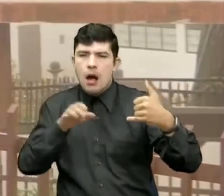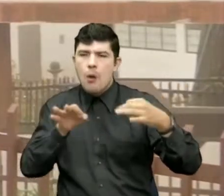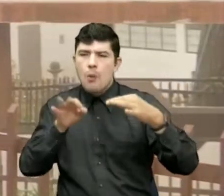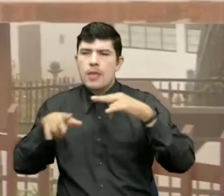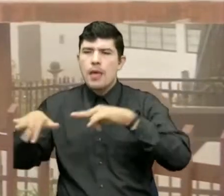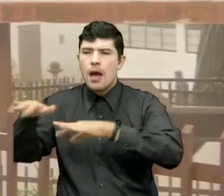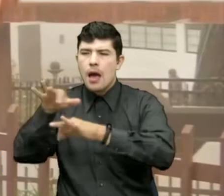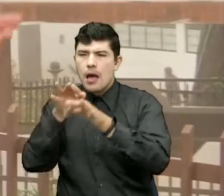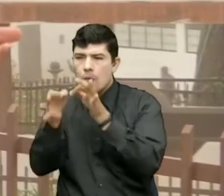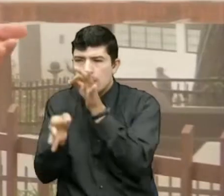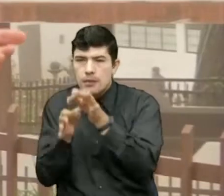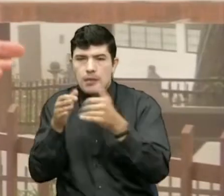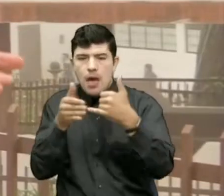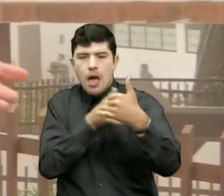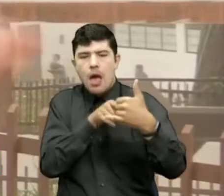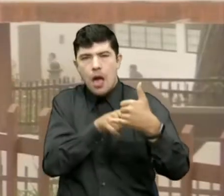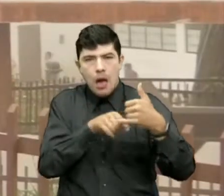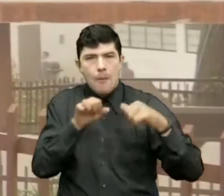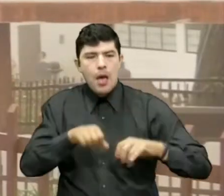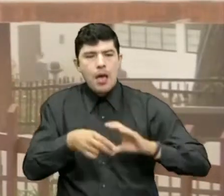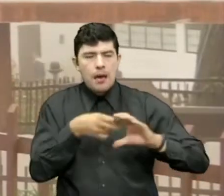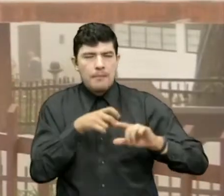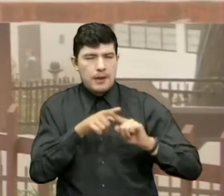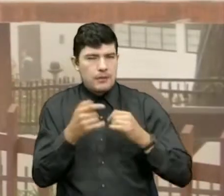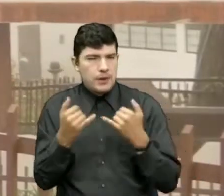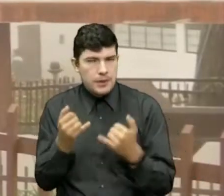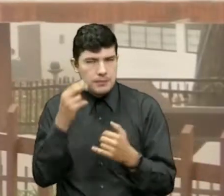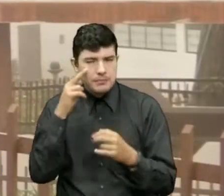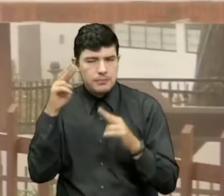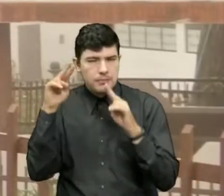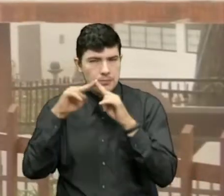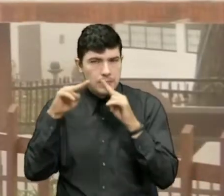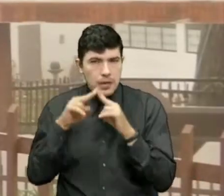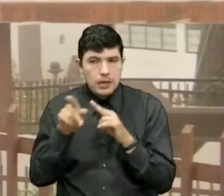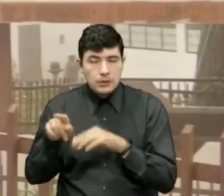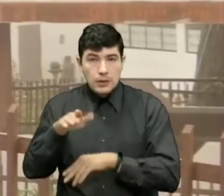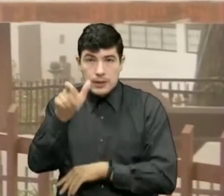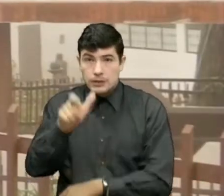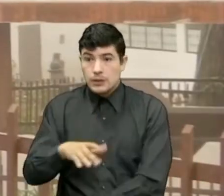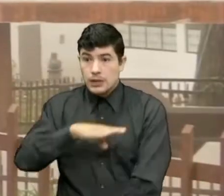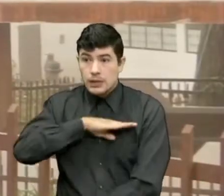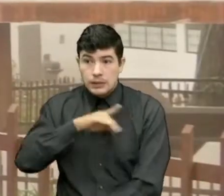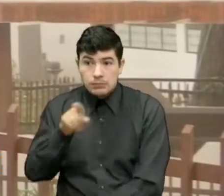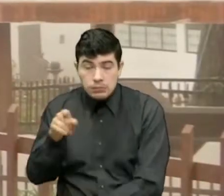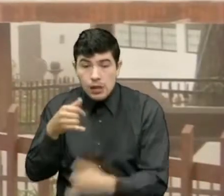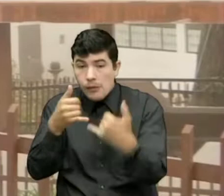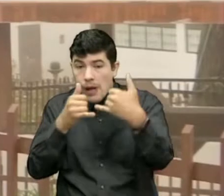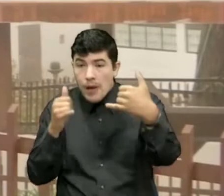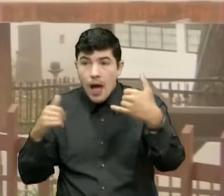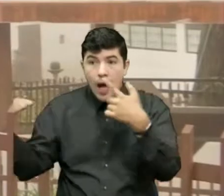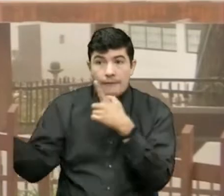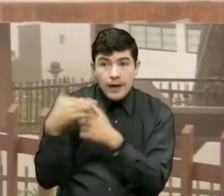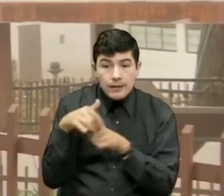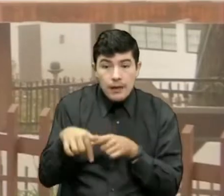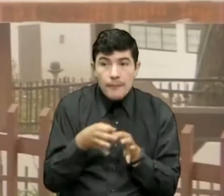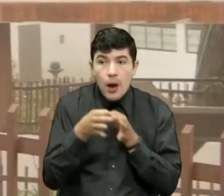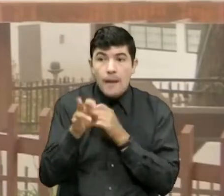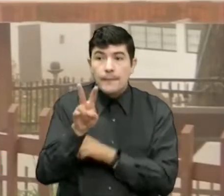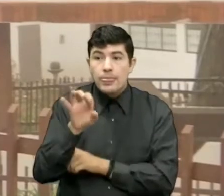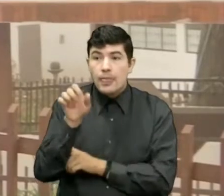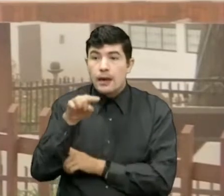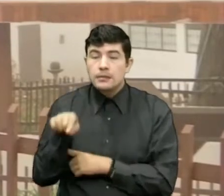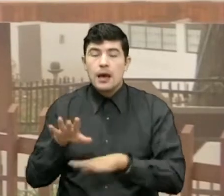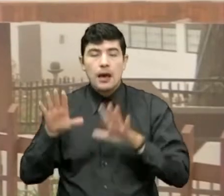esas inquietudes, esas preocupaciones, y de esta forma tener insumos para tomar una decisión de lo que será el futuro del páramo